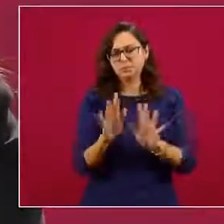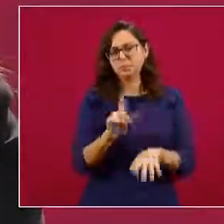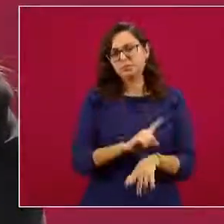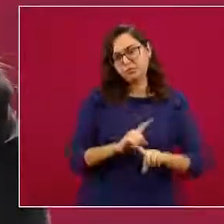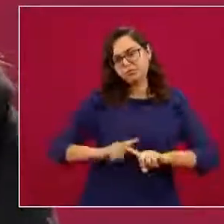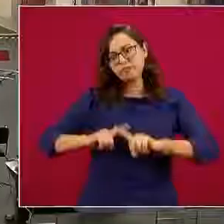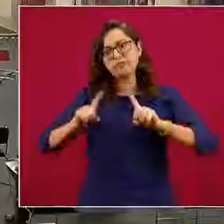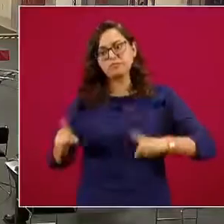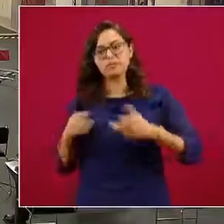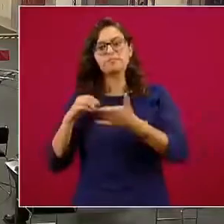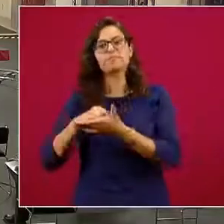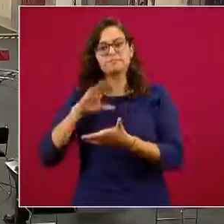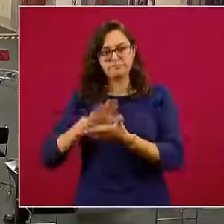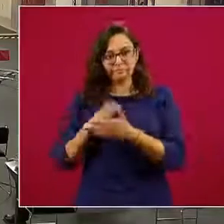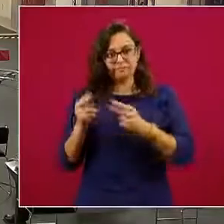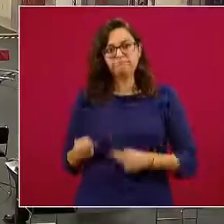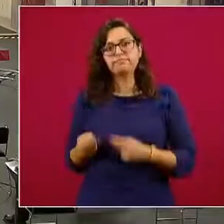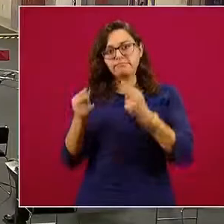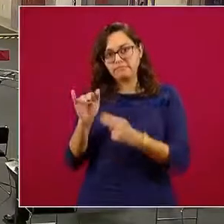de negocios.